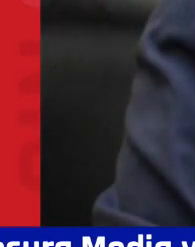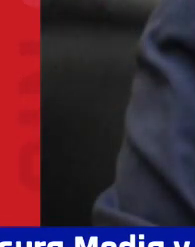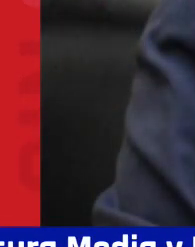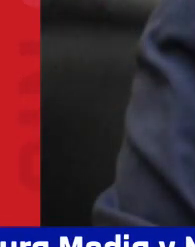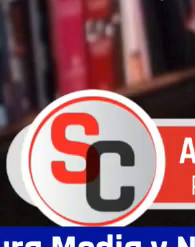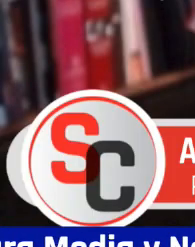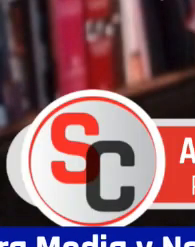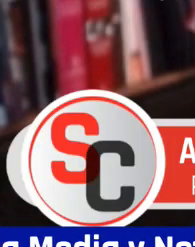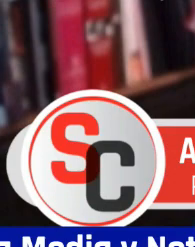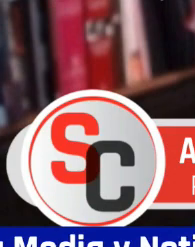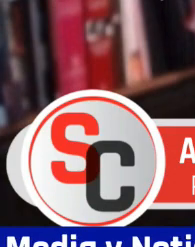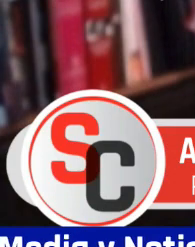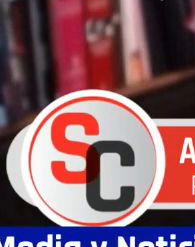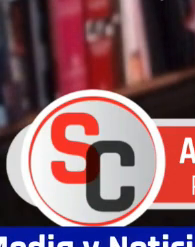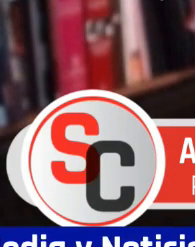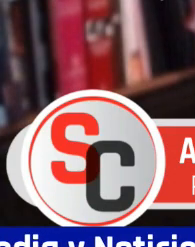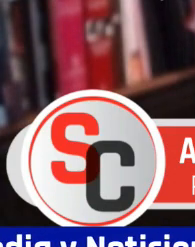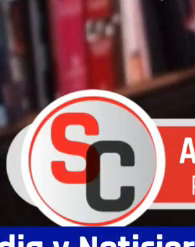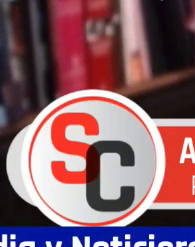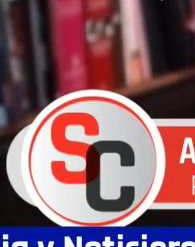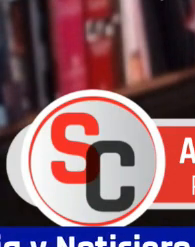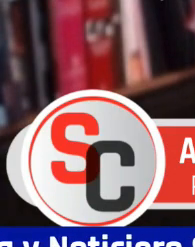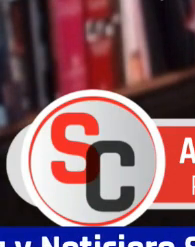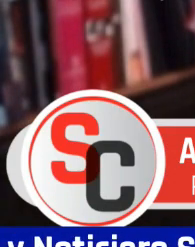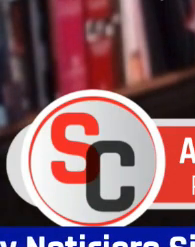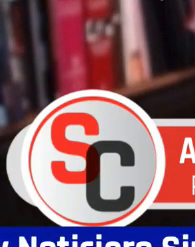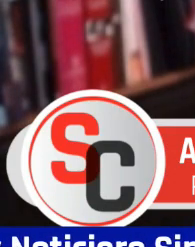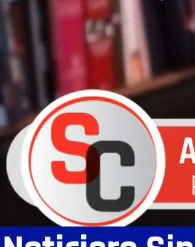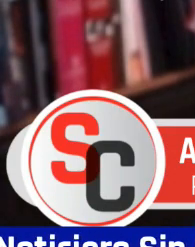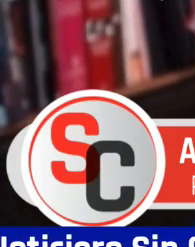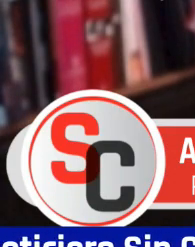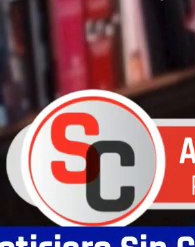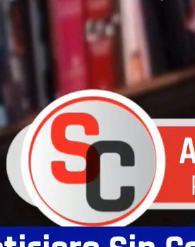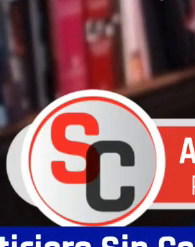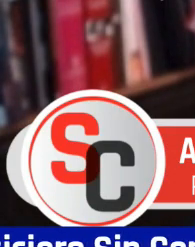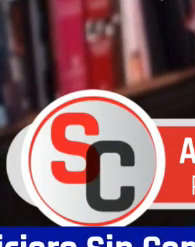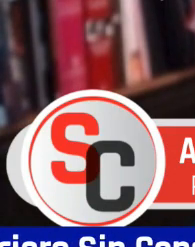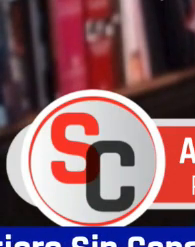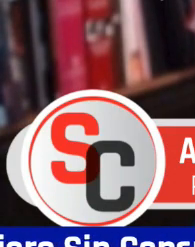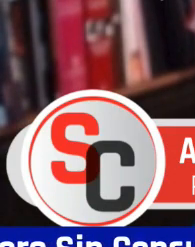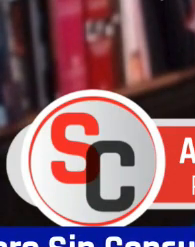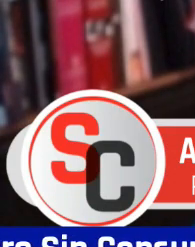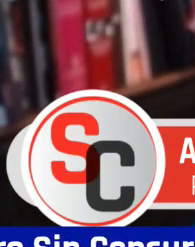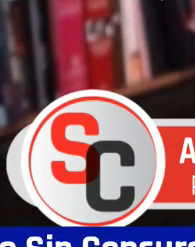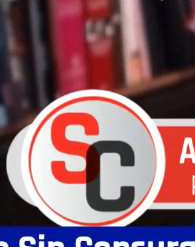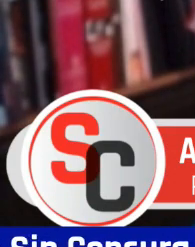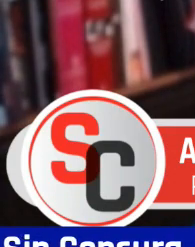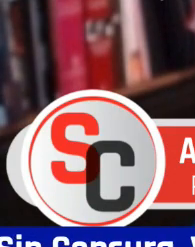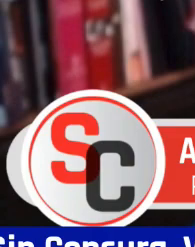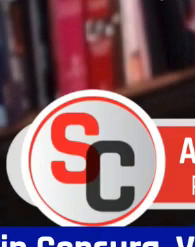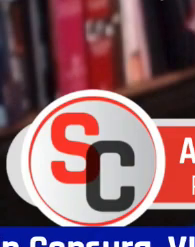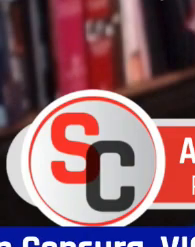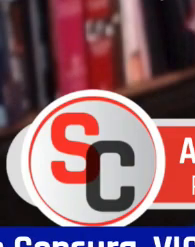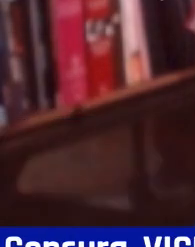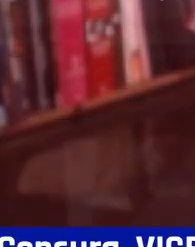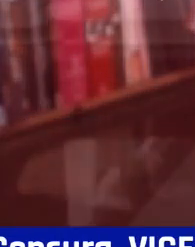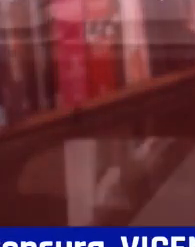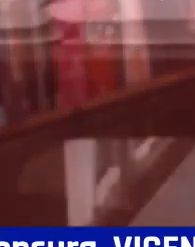declaraciones de Lorenzo Córdoba, que le vamos a poner a continuación y las platicamos con mucho gusto. Adelante, don